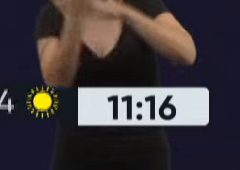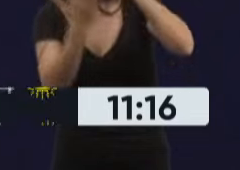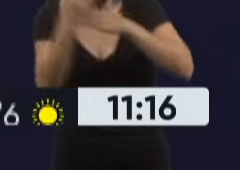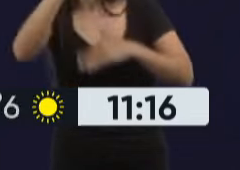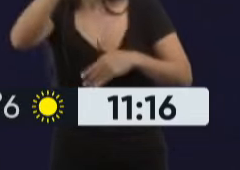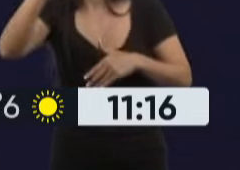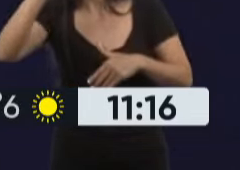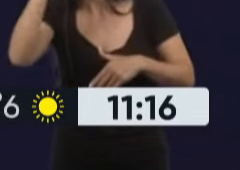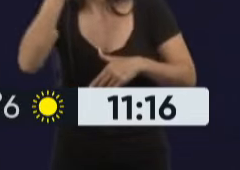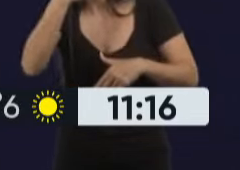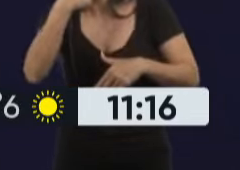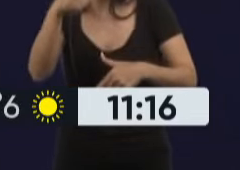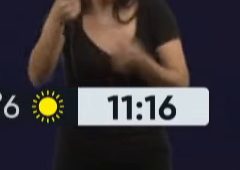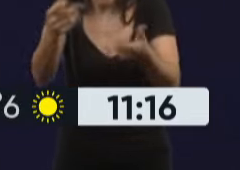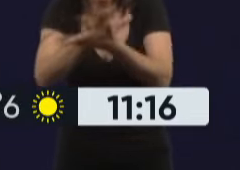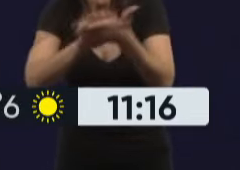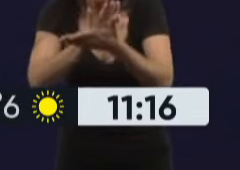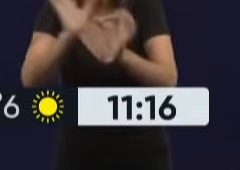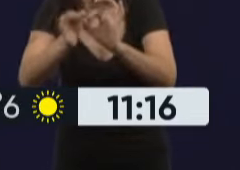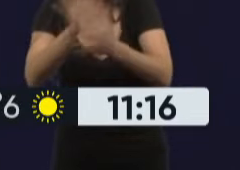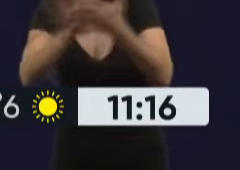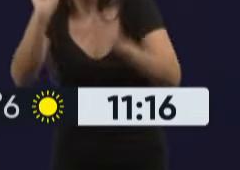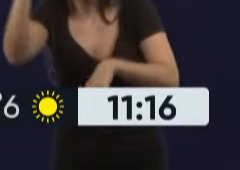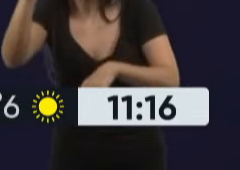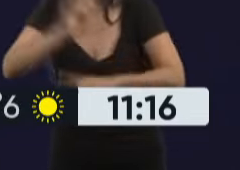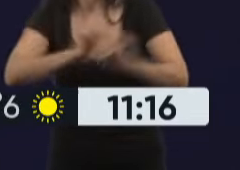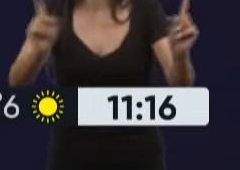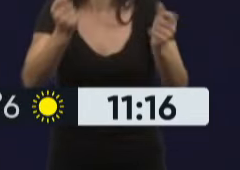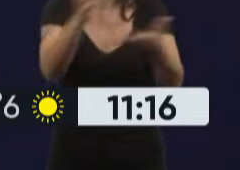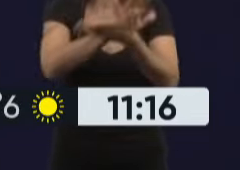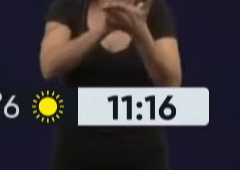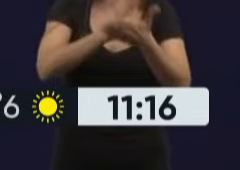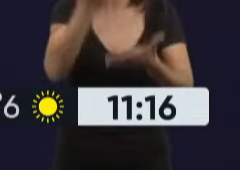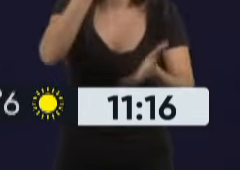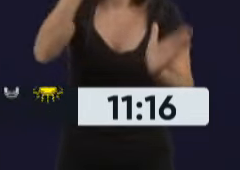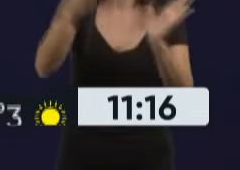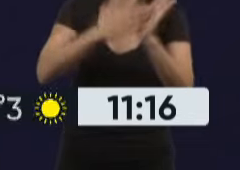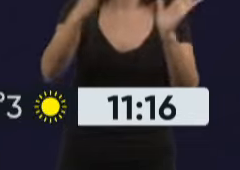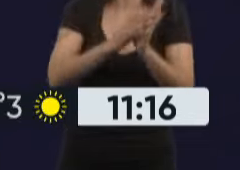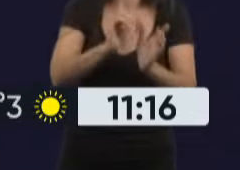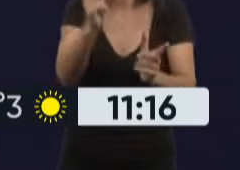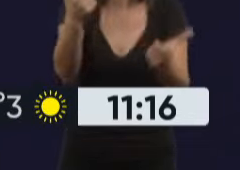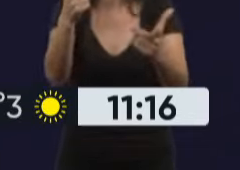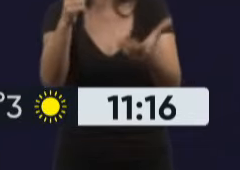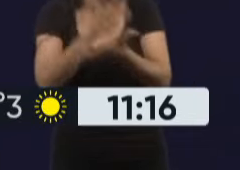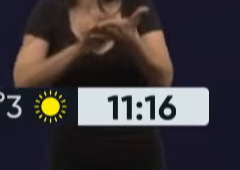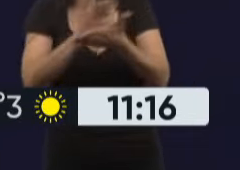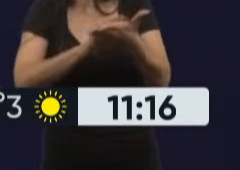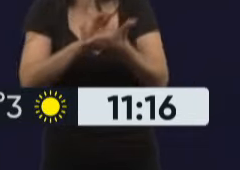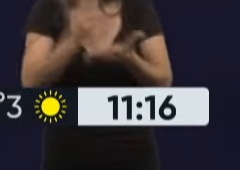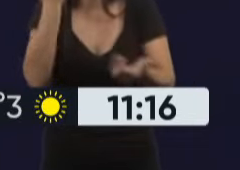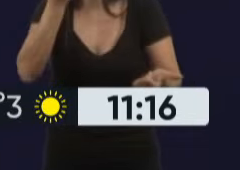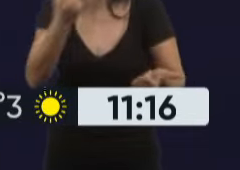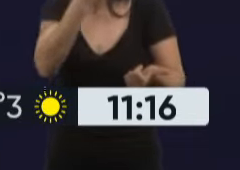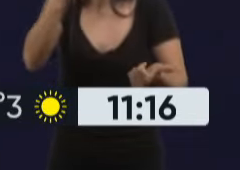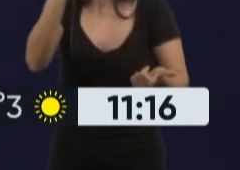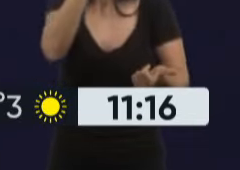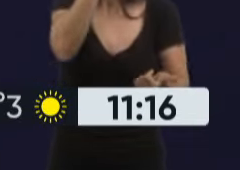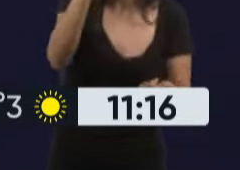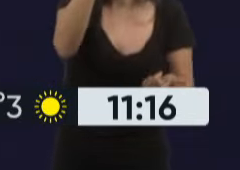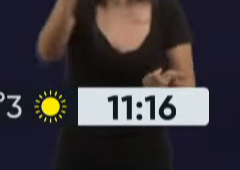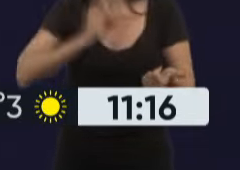absolutamente nada eh Porque de hecho ha quedado demostrado en los últimos 120